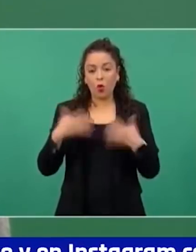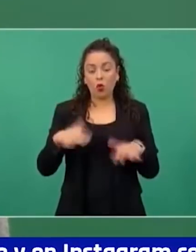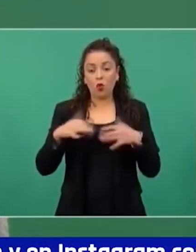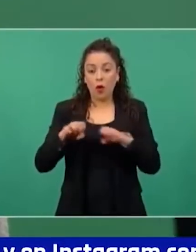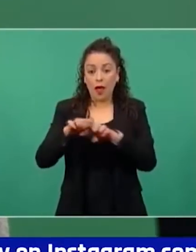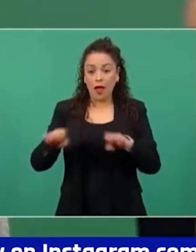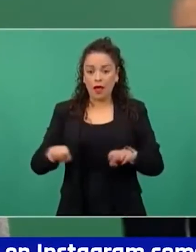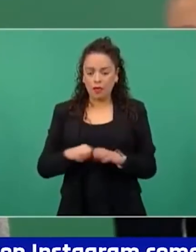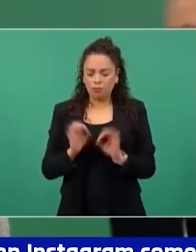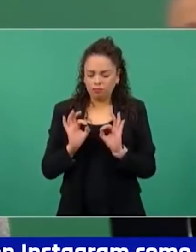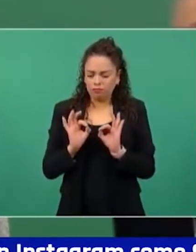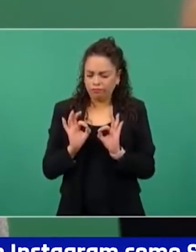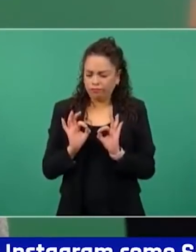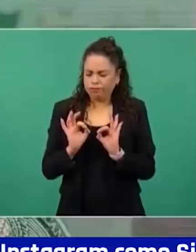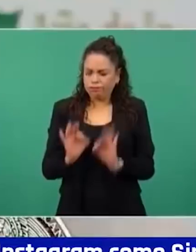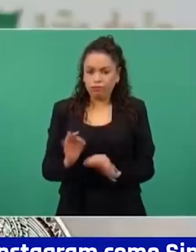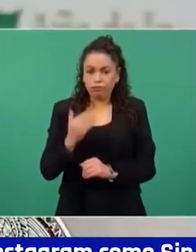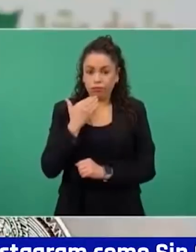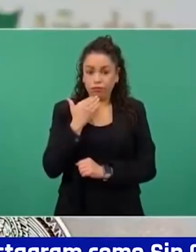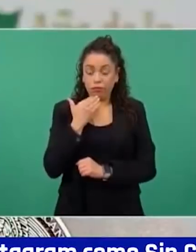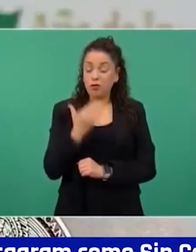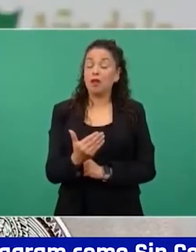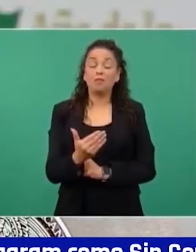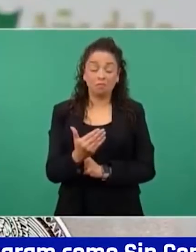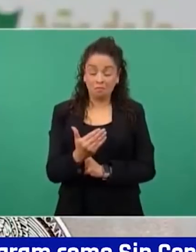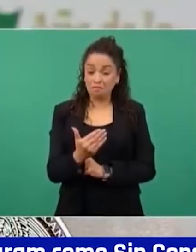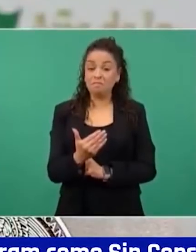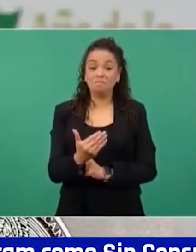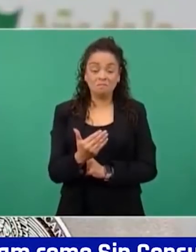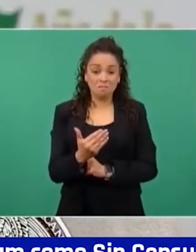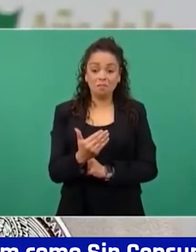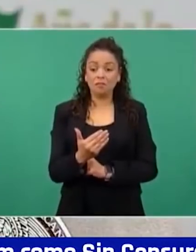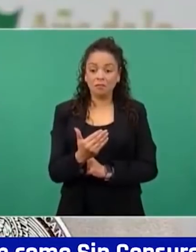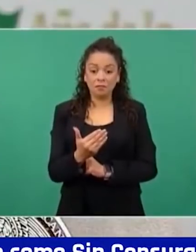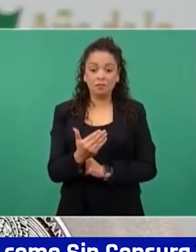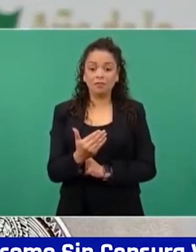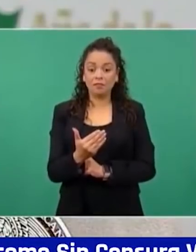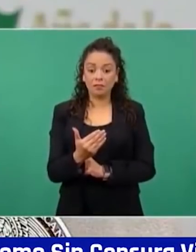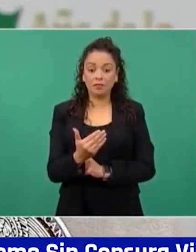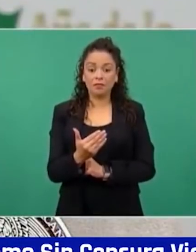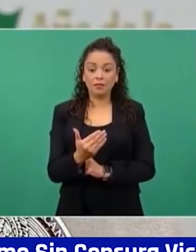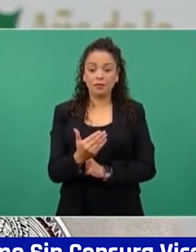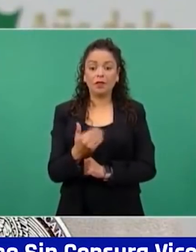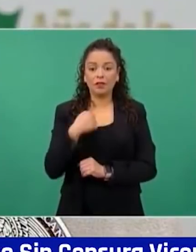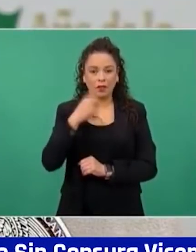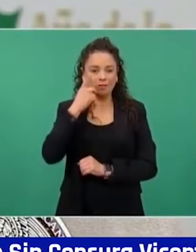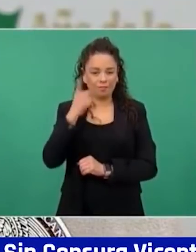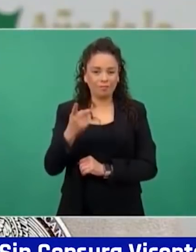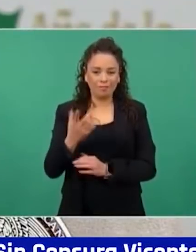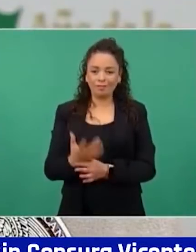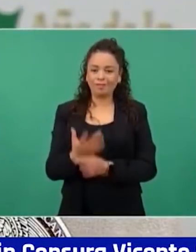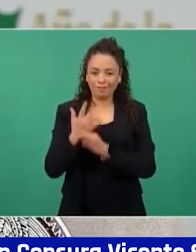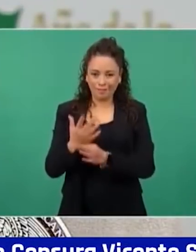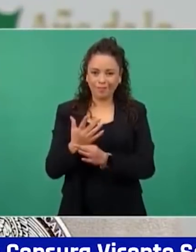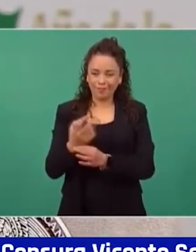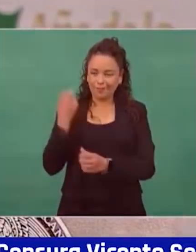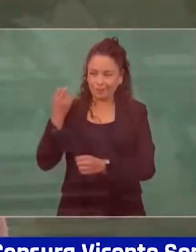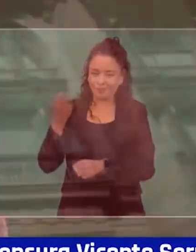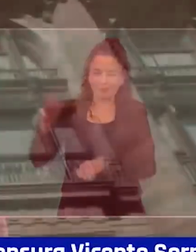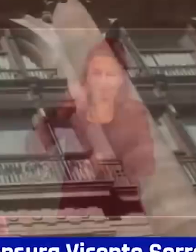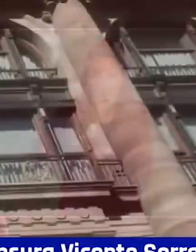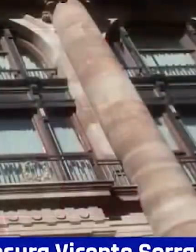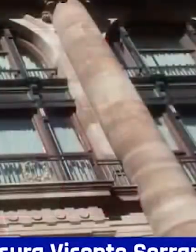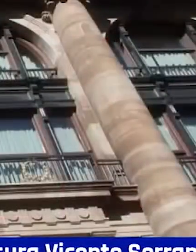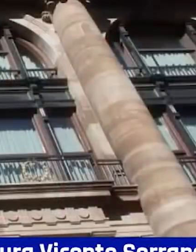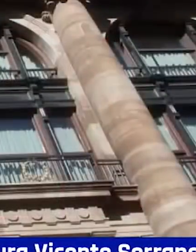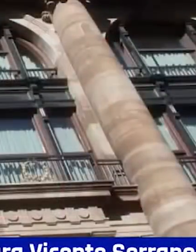transformación que existe es justamente la llegada de Victoria al gobierno del Banco de México. Ahora, también es